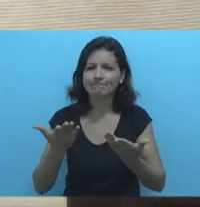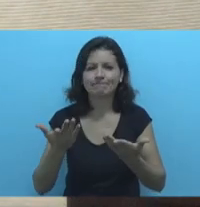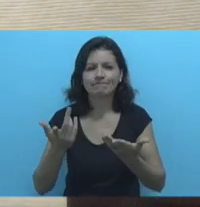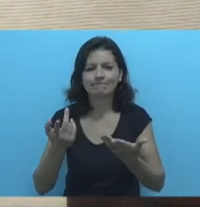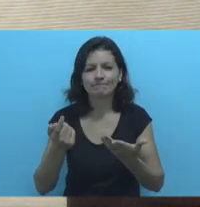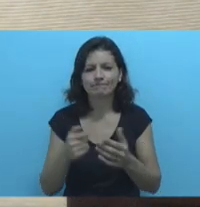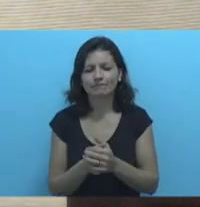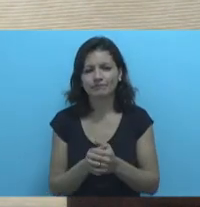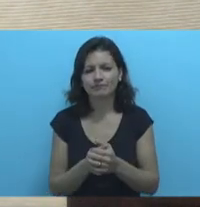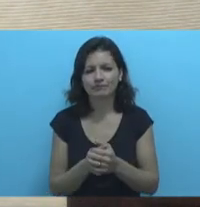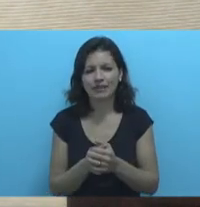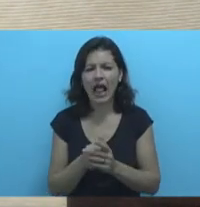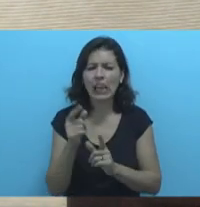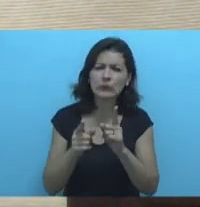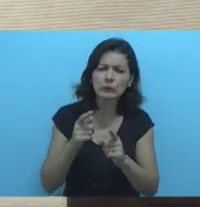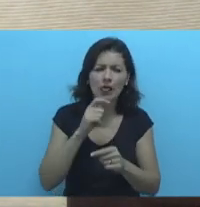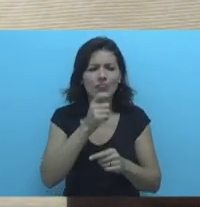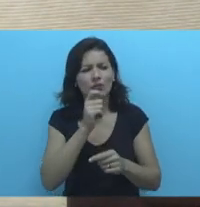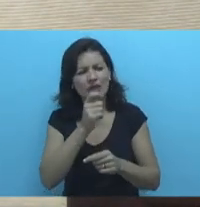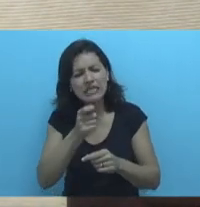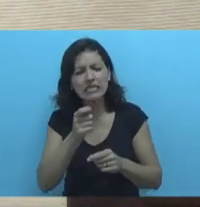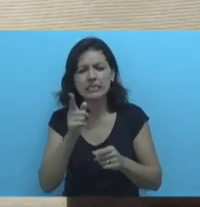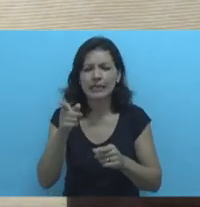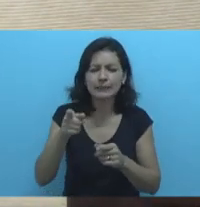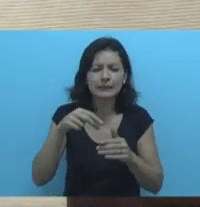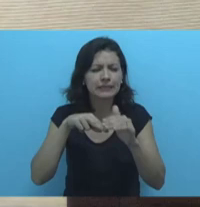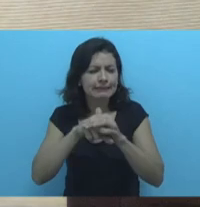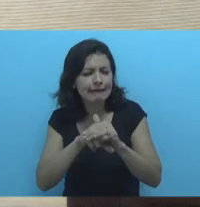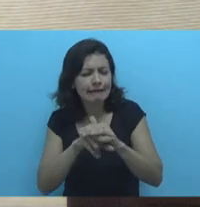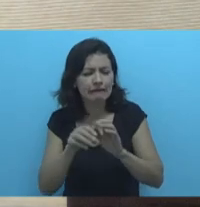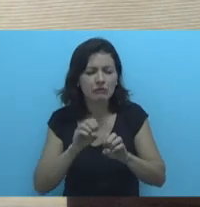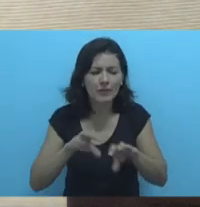Cuando algunas noticias eran malas, yo decía, no, Miguel, no.